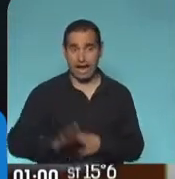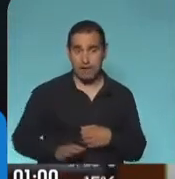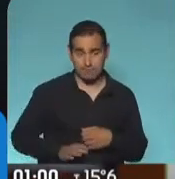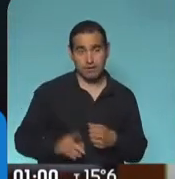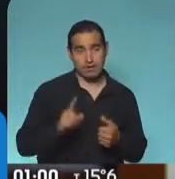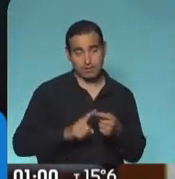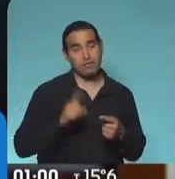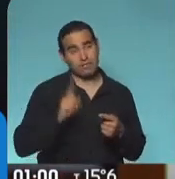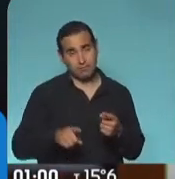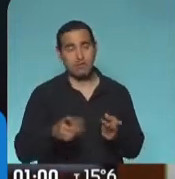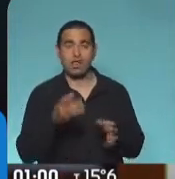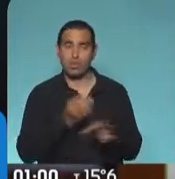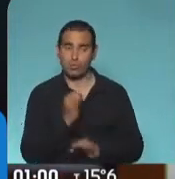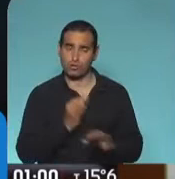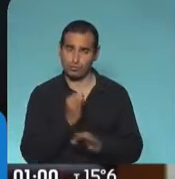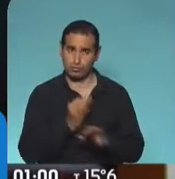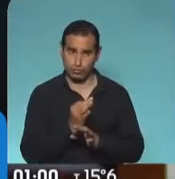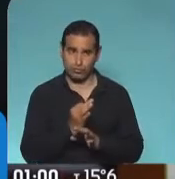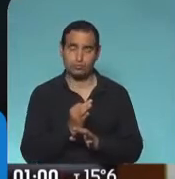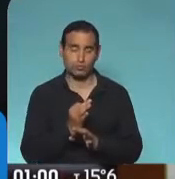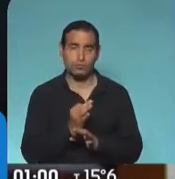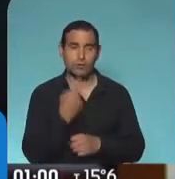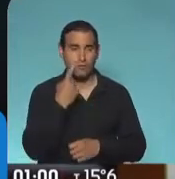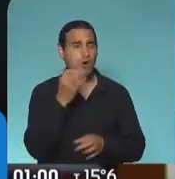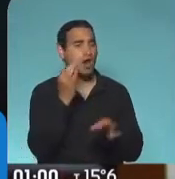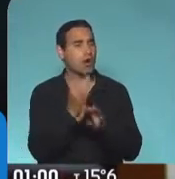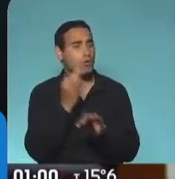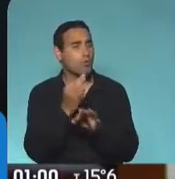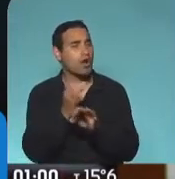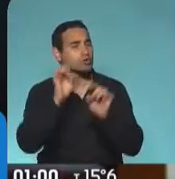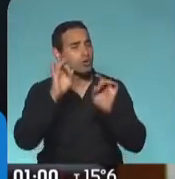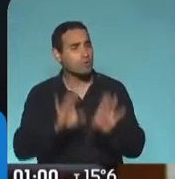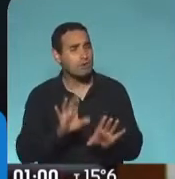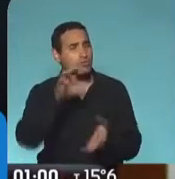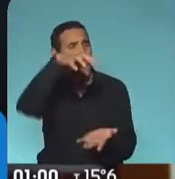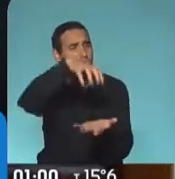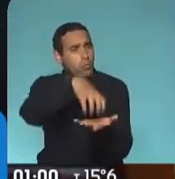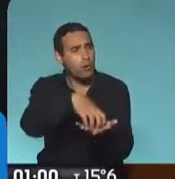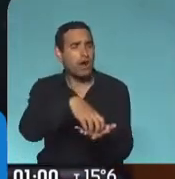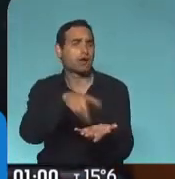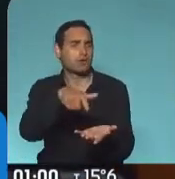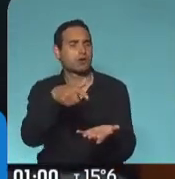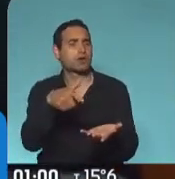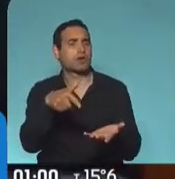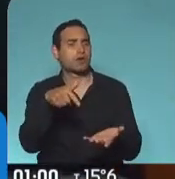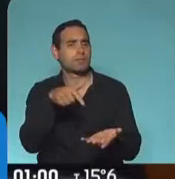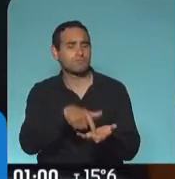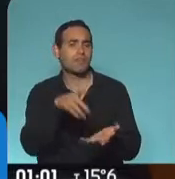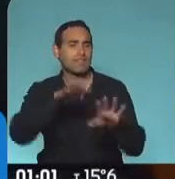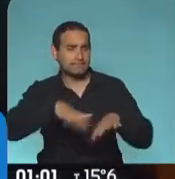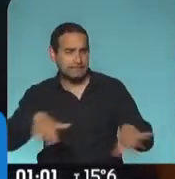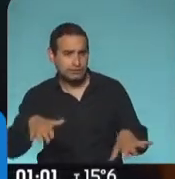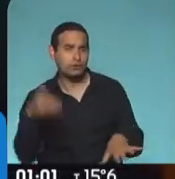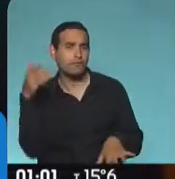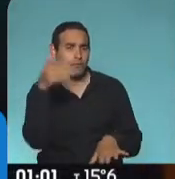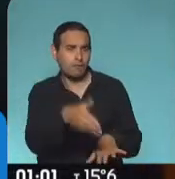también un nuevo contrato social educativo no porque la escuela no sólo tiene que ser un lugar no donde la emergencia nuestros niños niñas